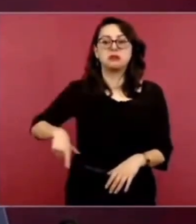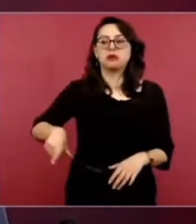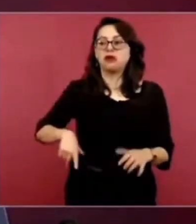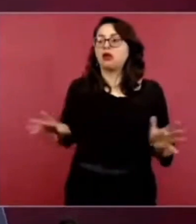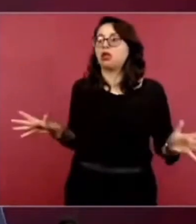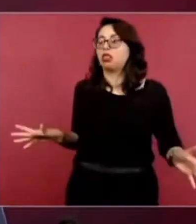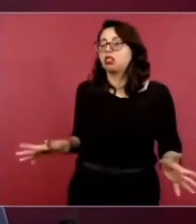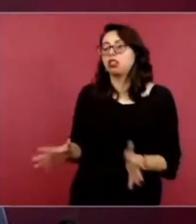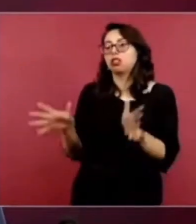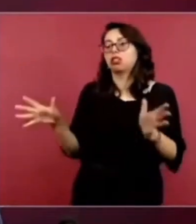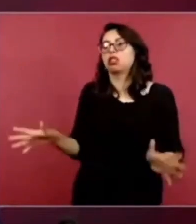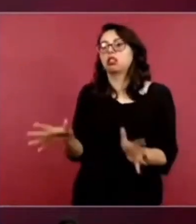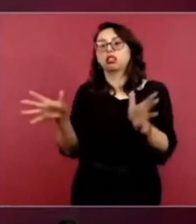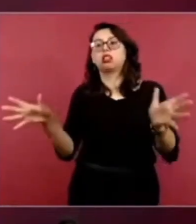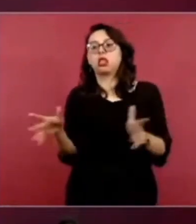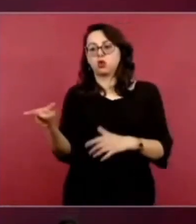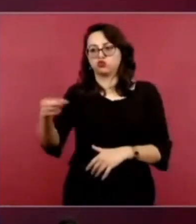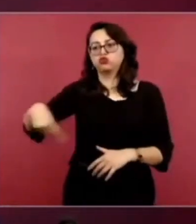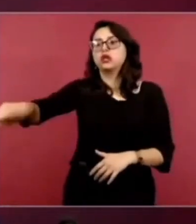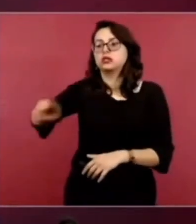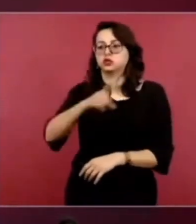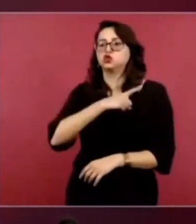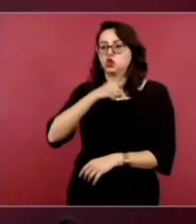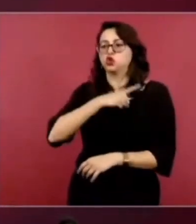más la situación.